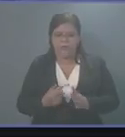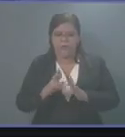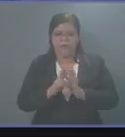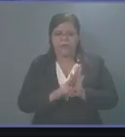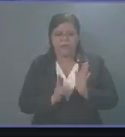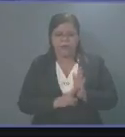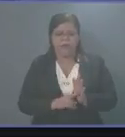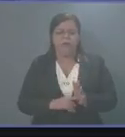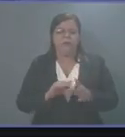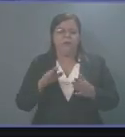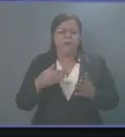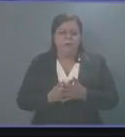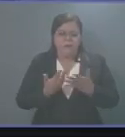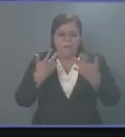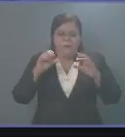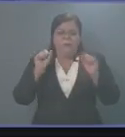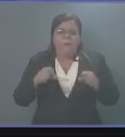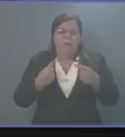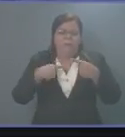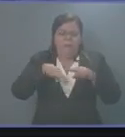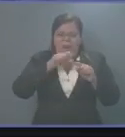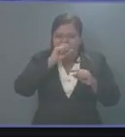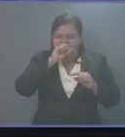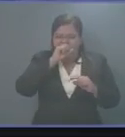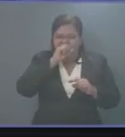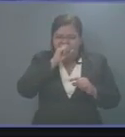de Garantías Mobiliarias pueda seguir